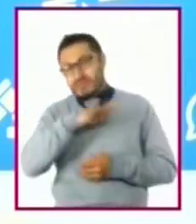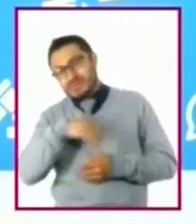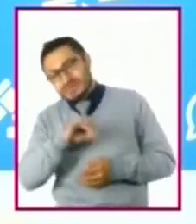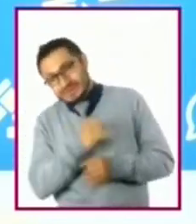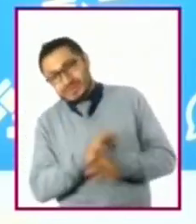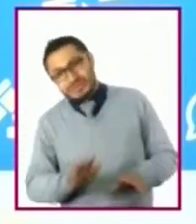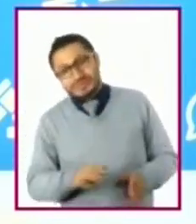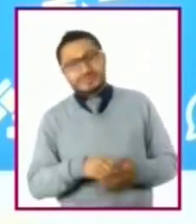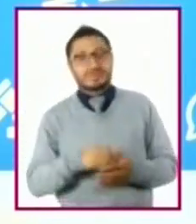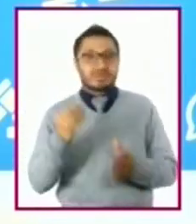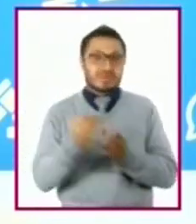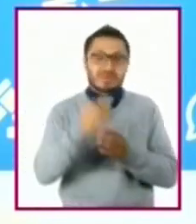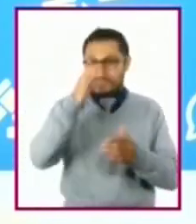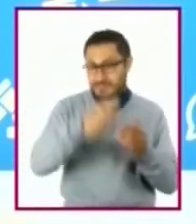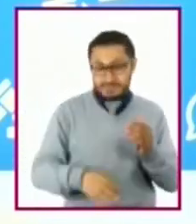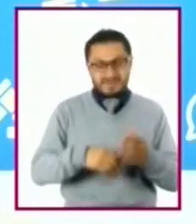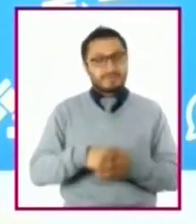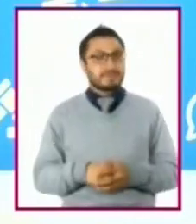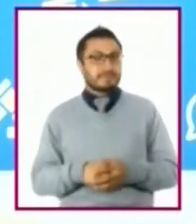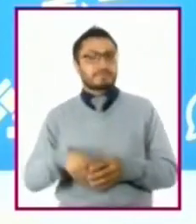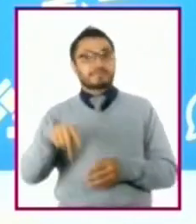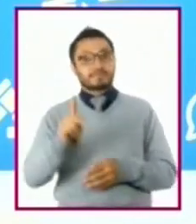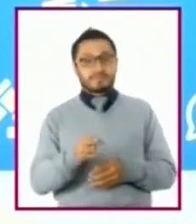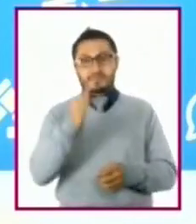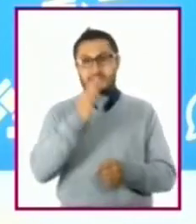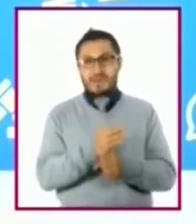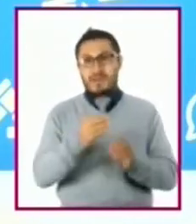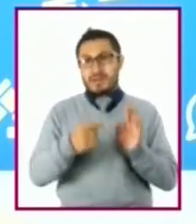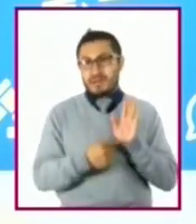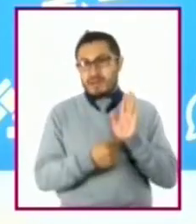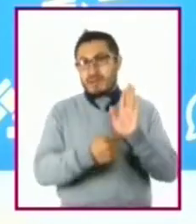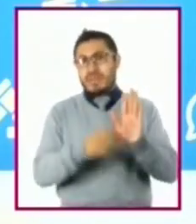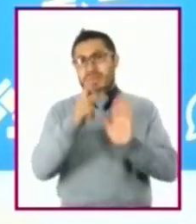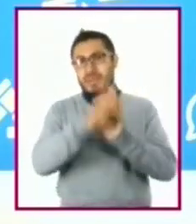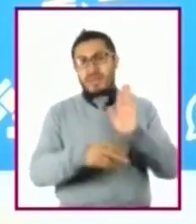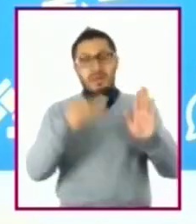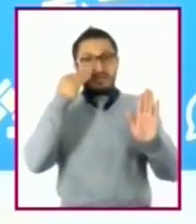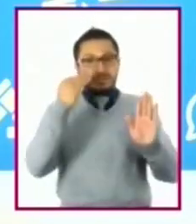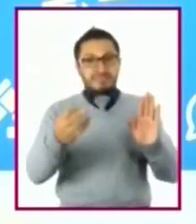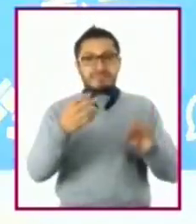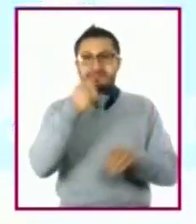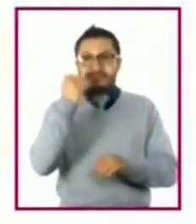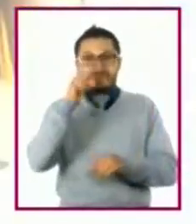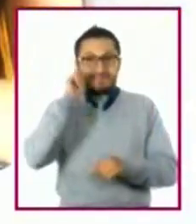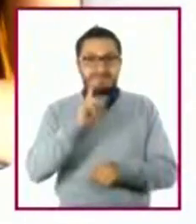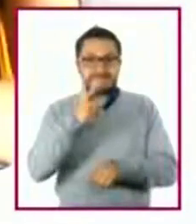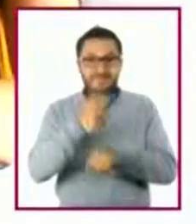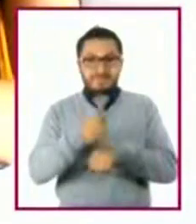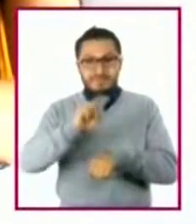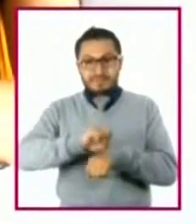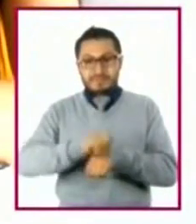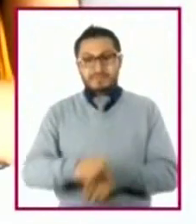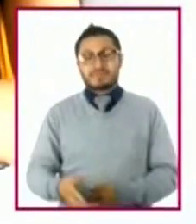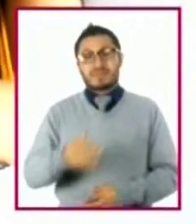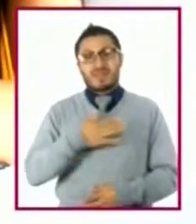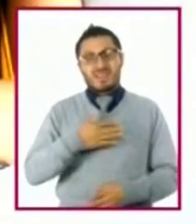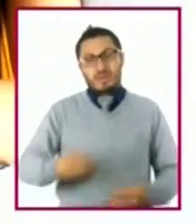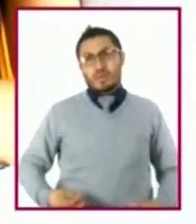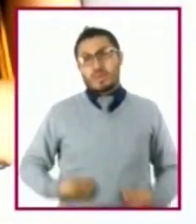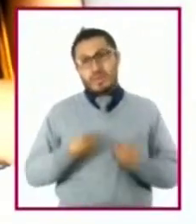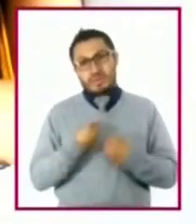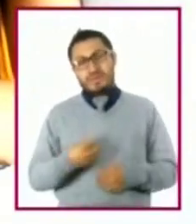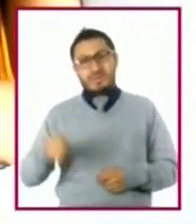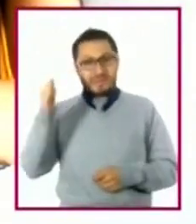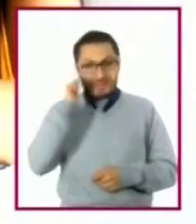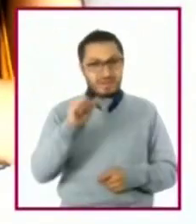sesión. Mientras tanto, veamos el testimonio de una alumna de segundo grado. En mi vida cada vez puedo